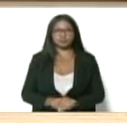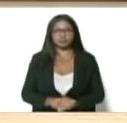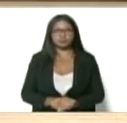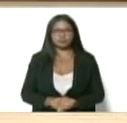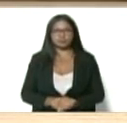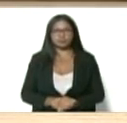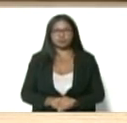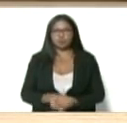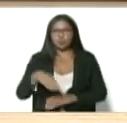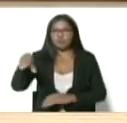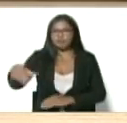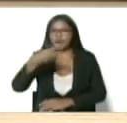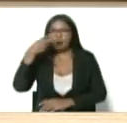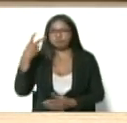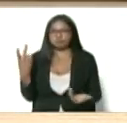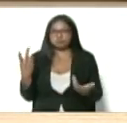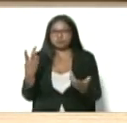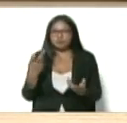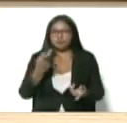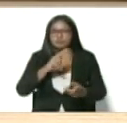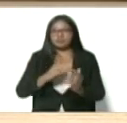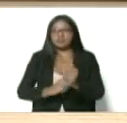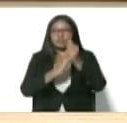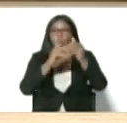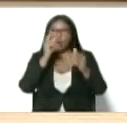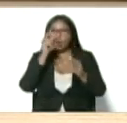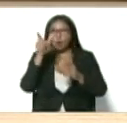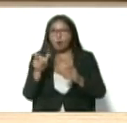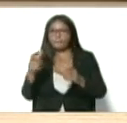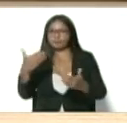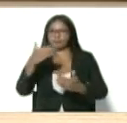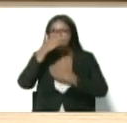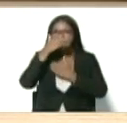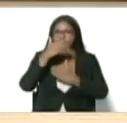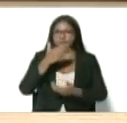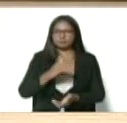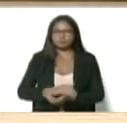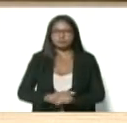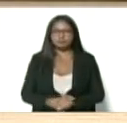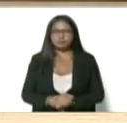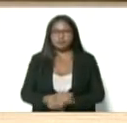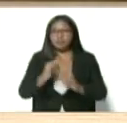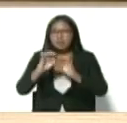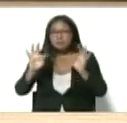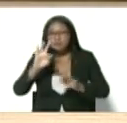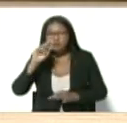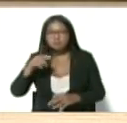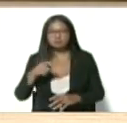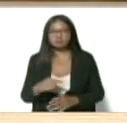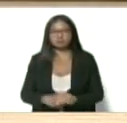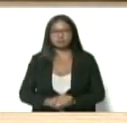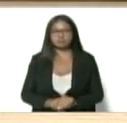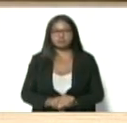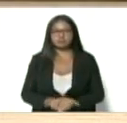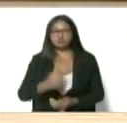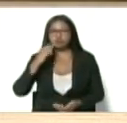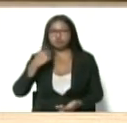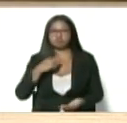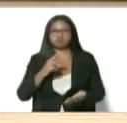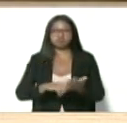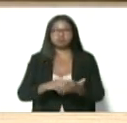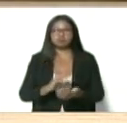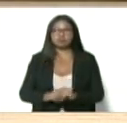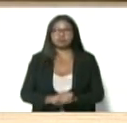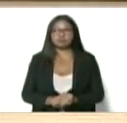narcoestado colombianos dirigidos por un mafioso iván duque así mismo es aquí es también en el